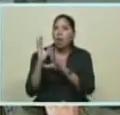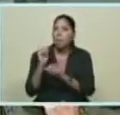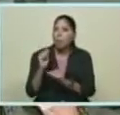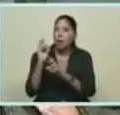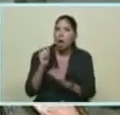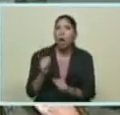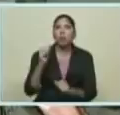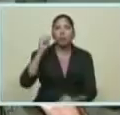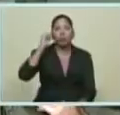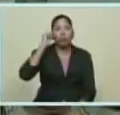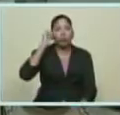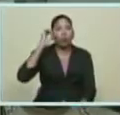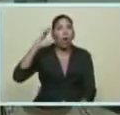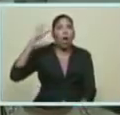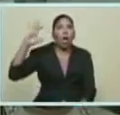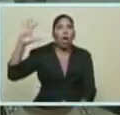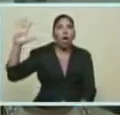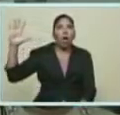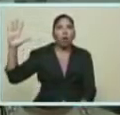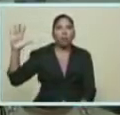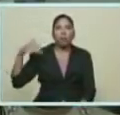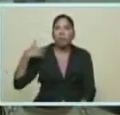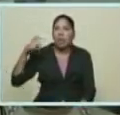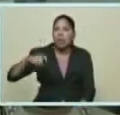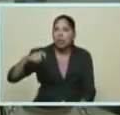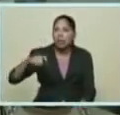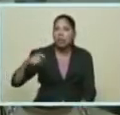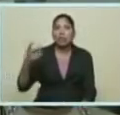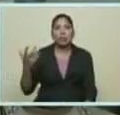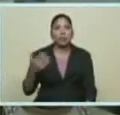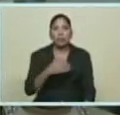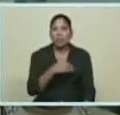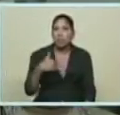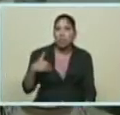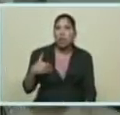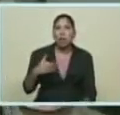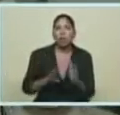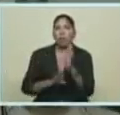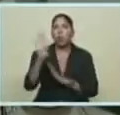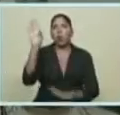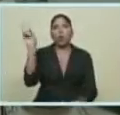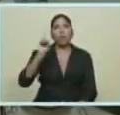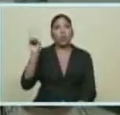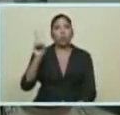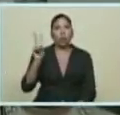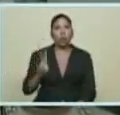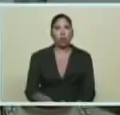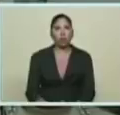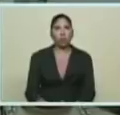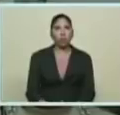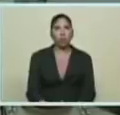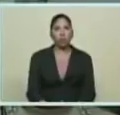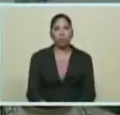nuestros sueños, nuestros deseos y las necesidades de desarrollo de nuestra patria venezolana.